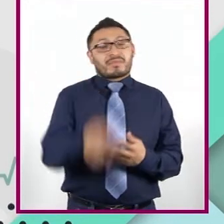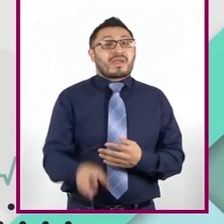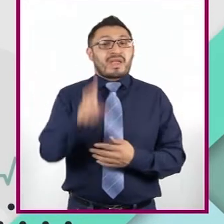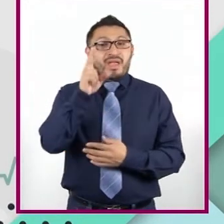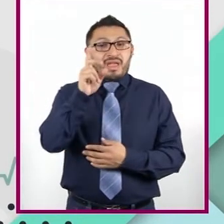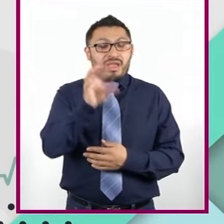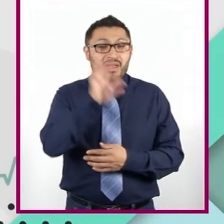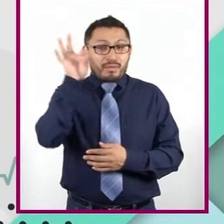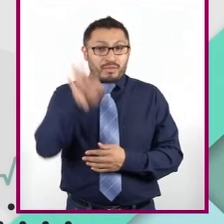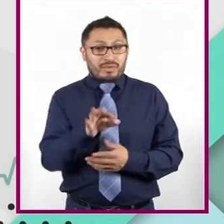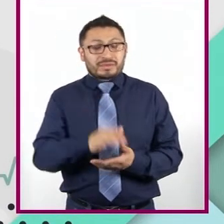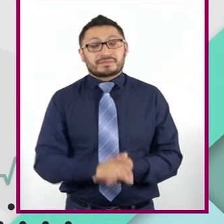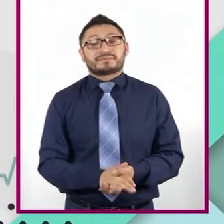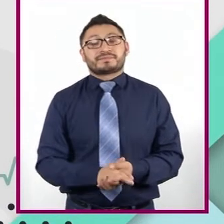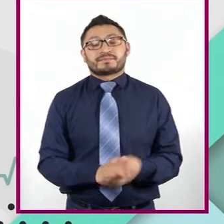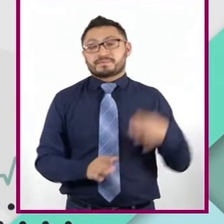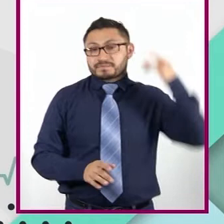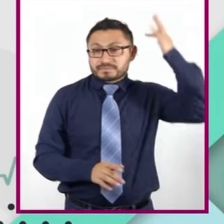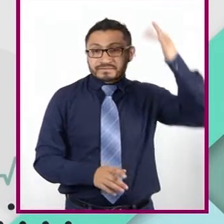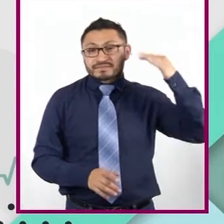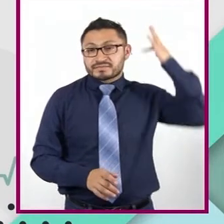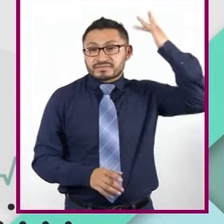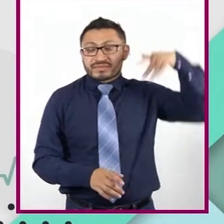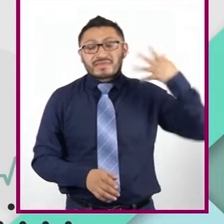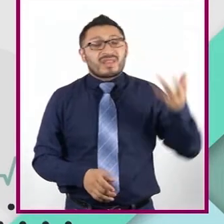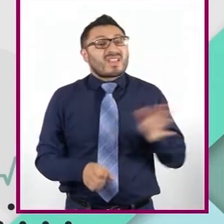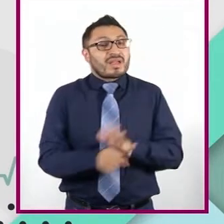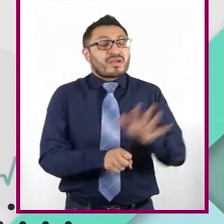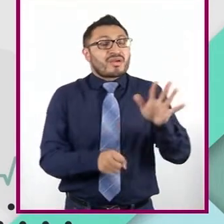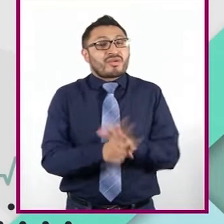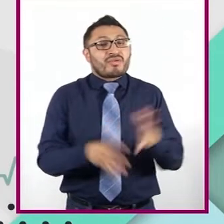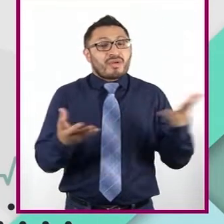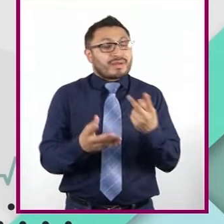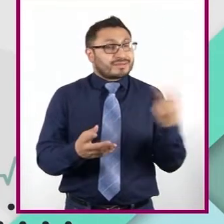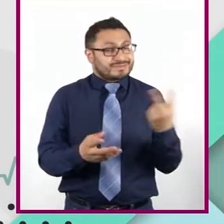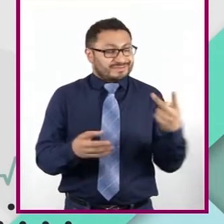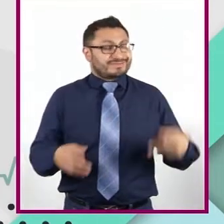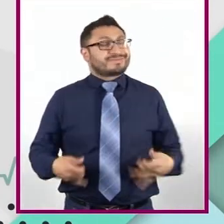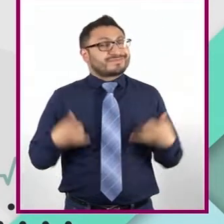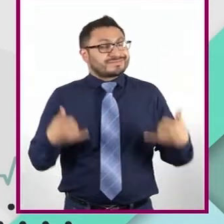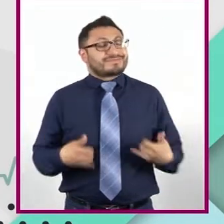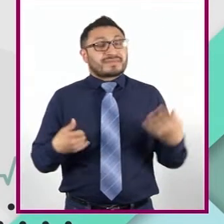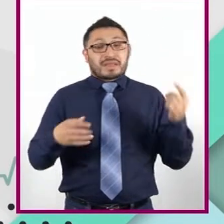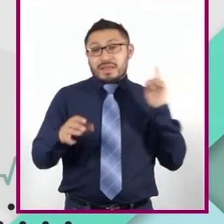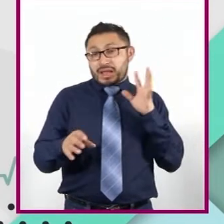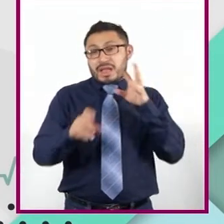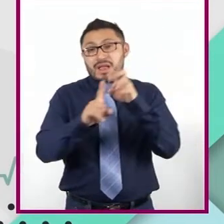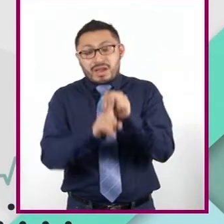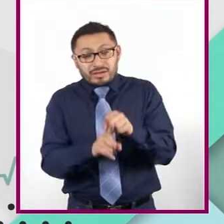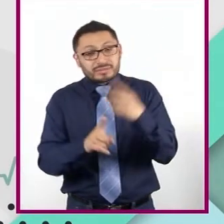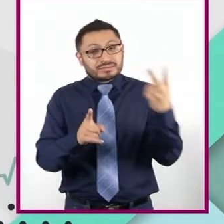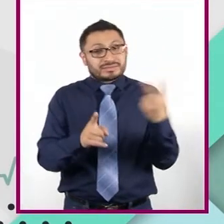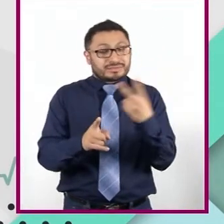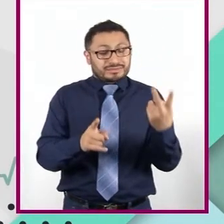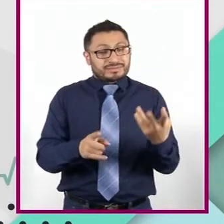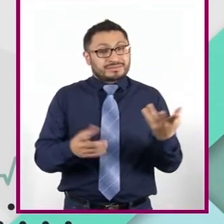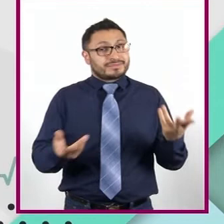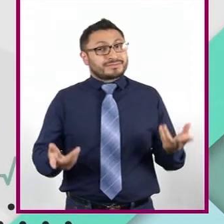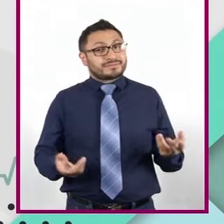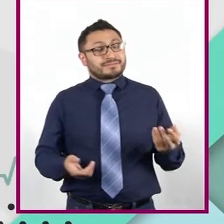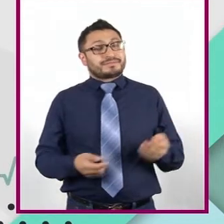30%. Reflexionemos. ¿Qué fue lo que hicieron Cecilia y Santiago para obtener ambas